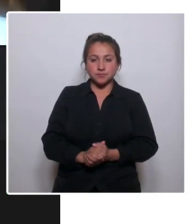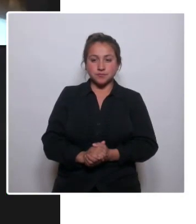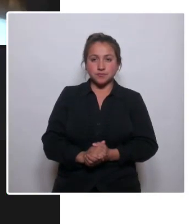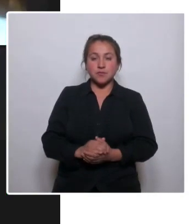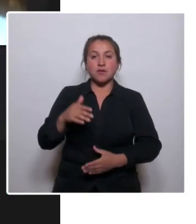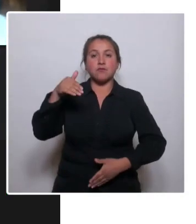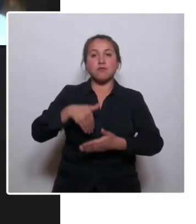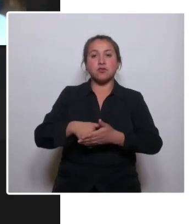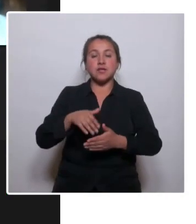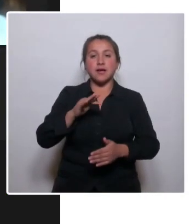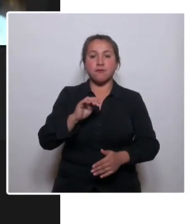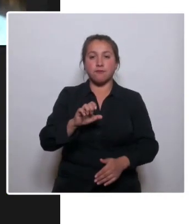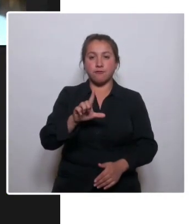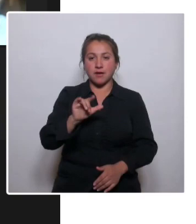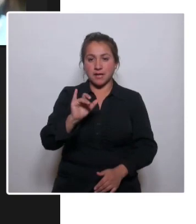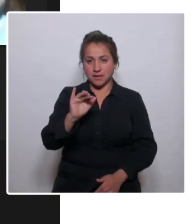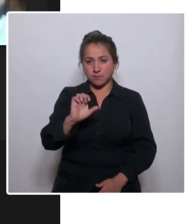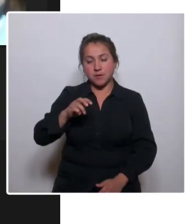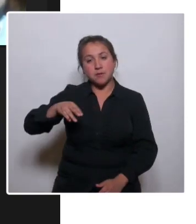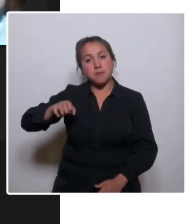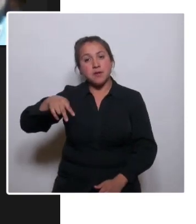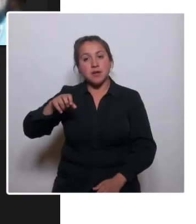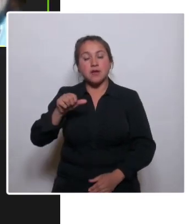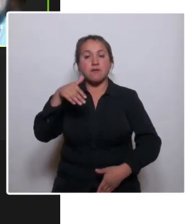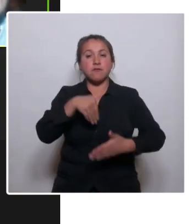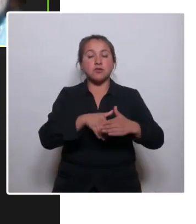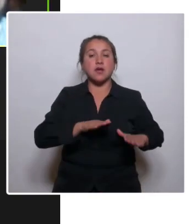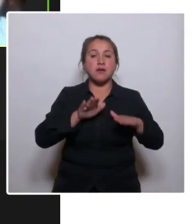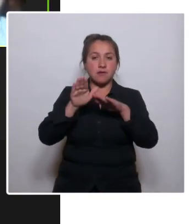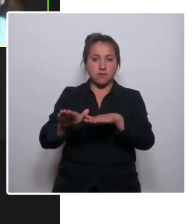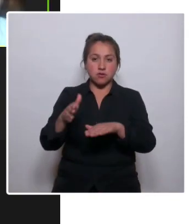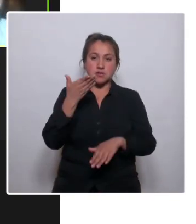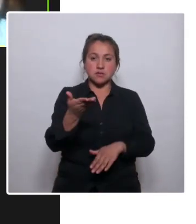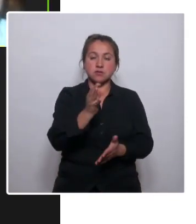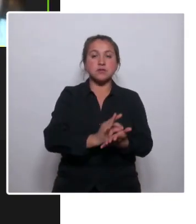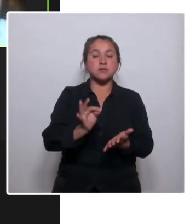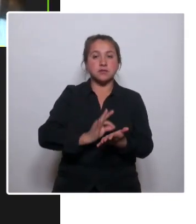¿Cómo vota señor Felipe Mena? Voto a favor, señor secretario.